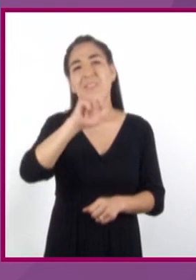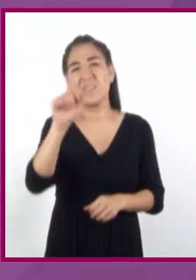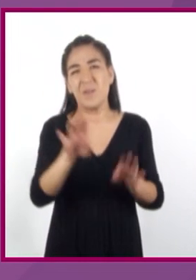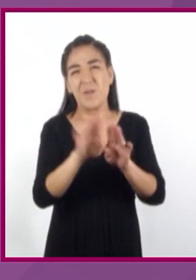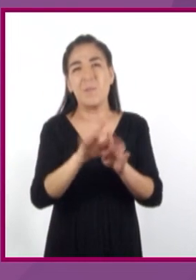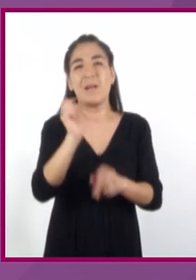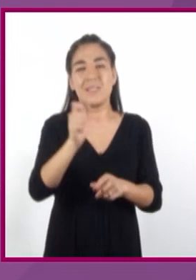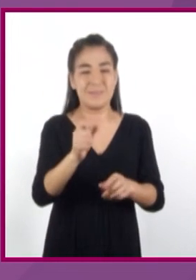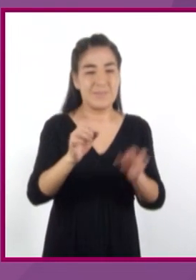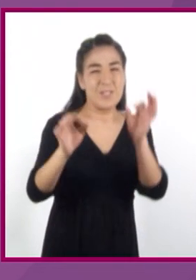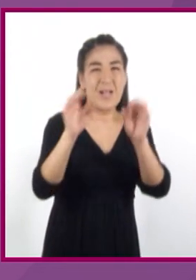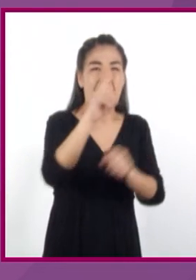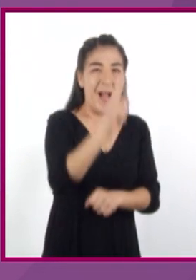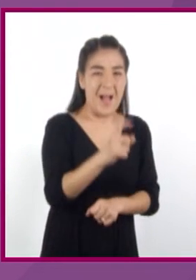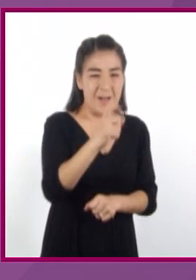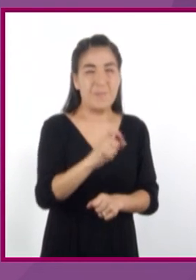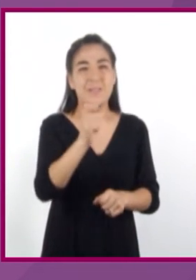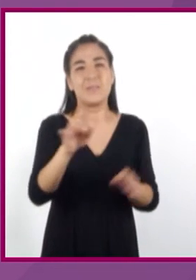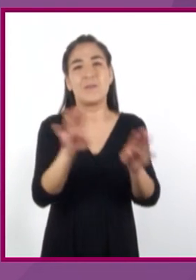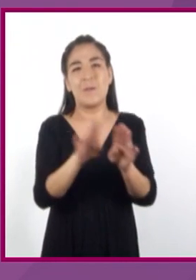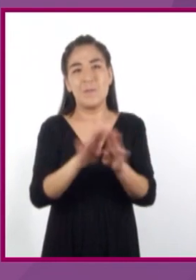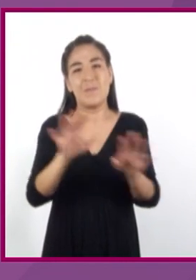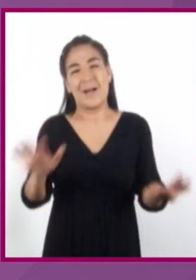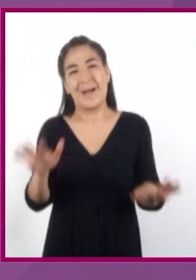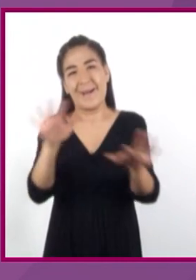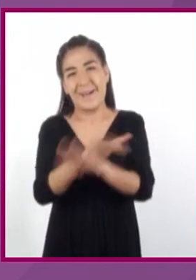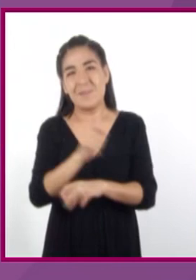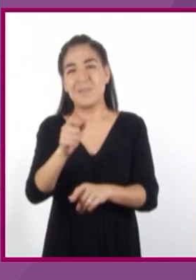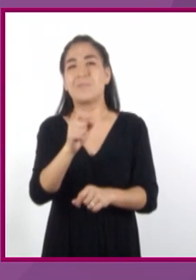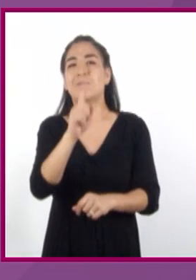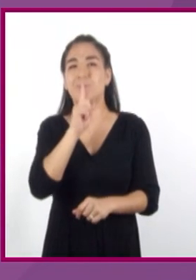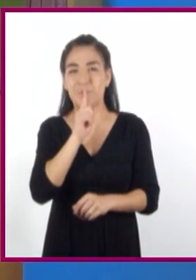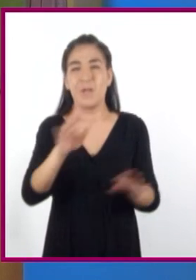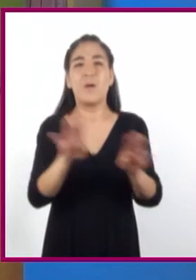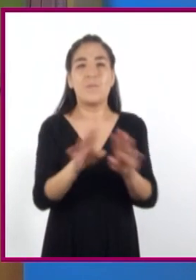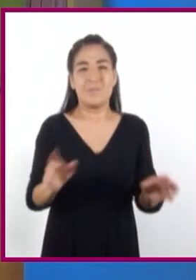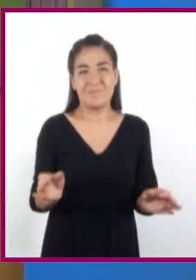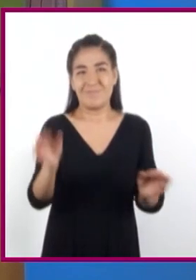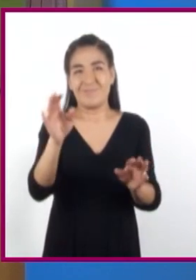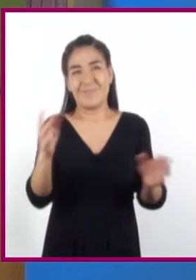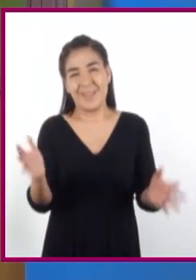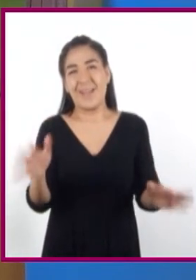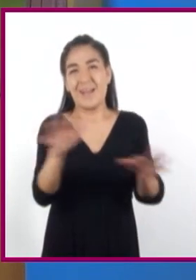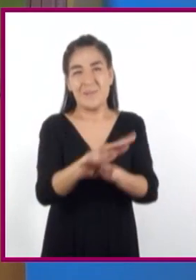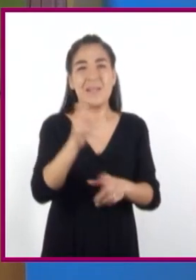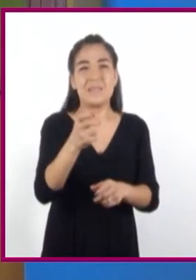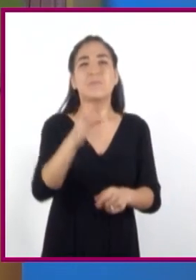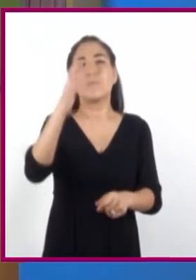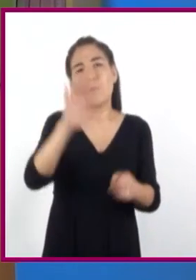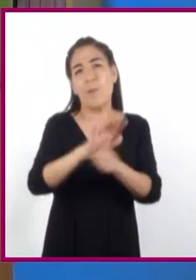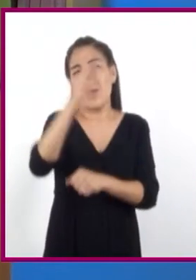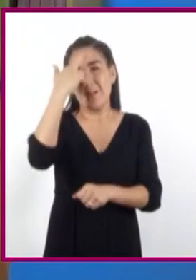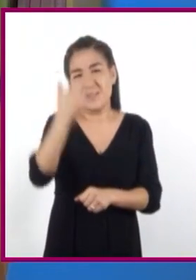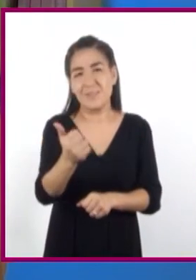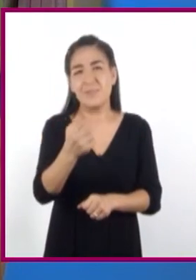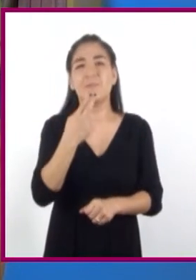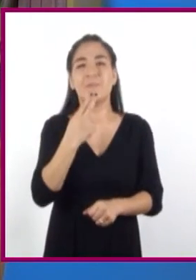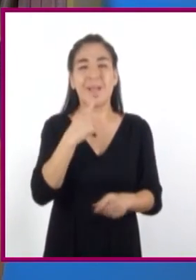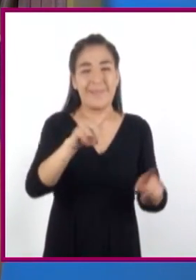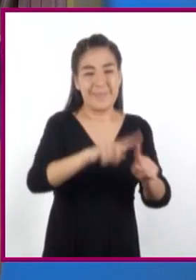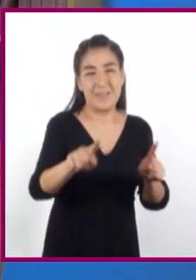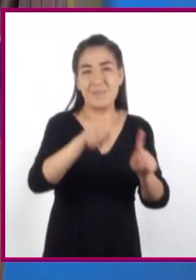Se debe a la diferencia de densidad entre las partes de este, la cual es causada por la diferencia